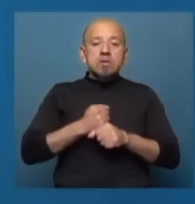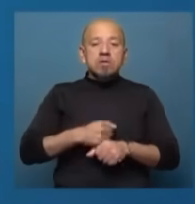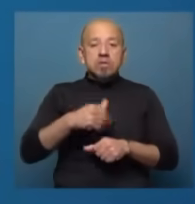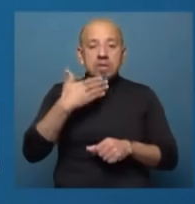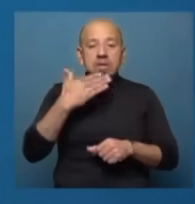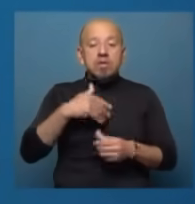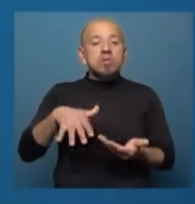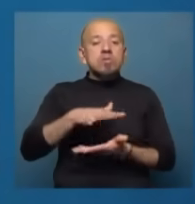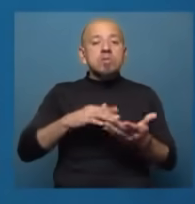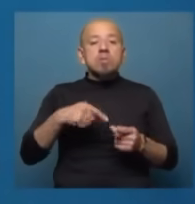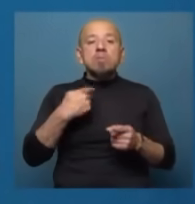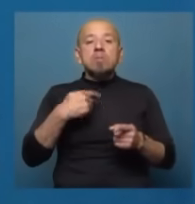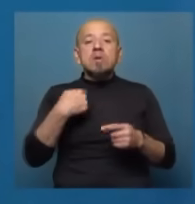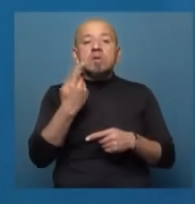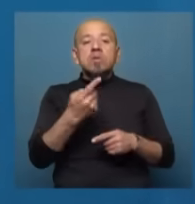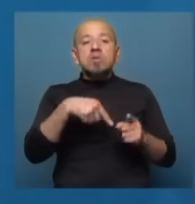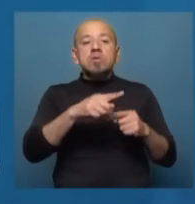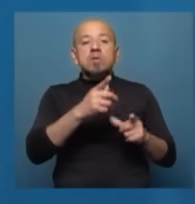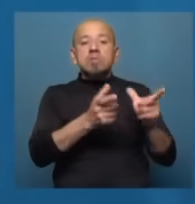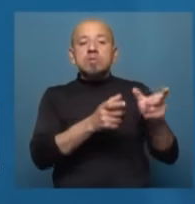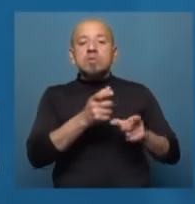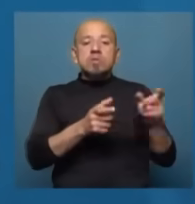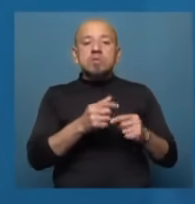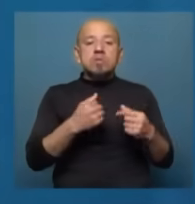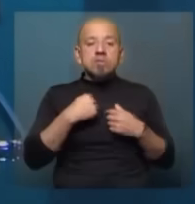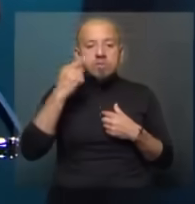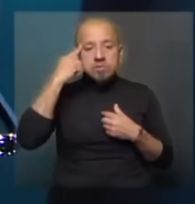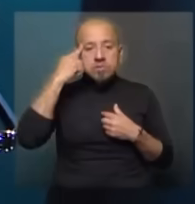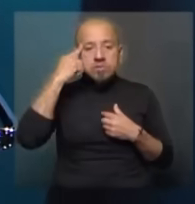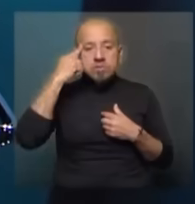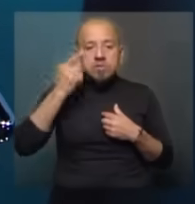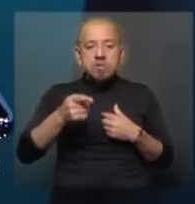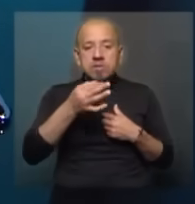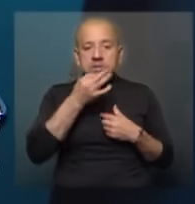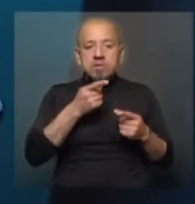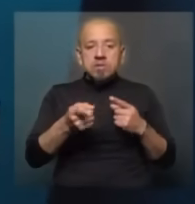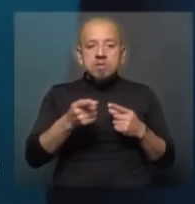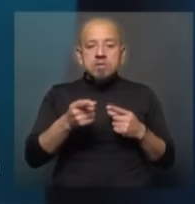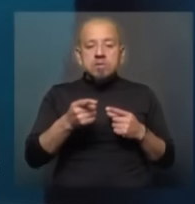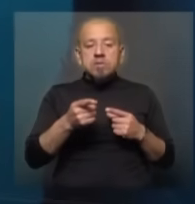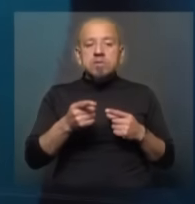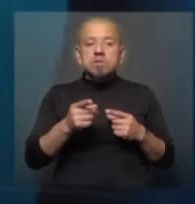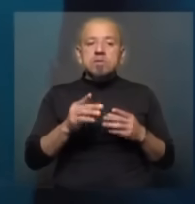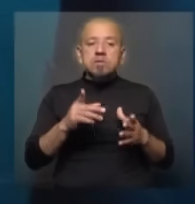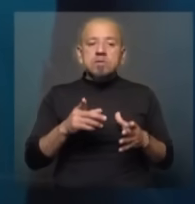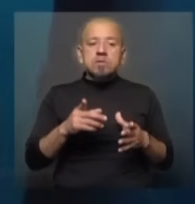situaciones pero las otras personas No me parece buenísimo la aclaración Que se